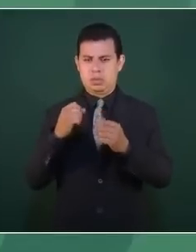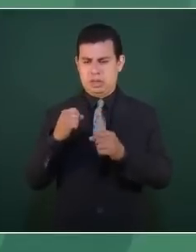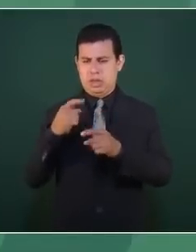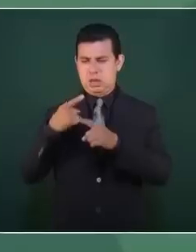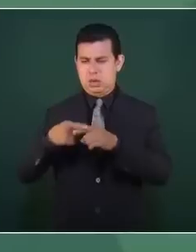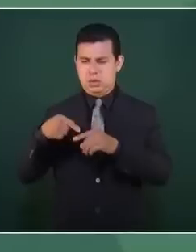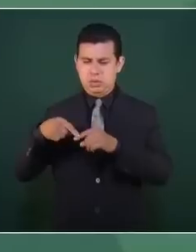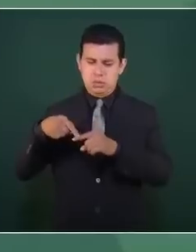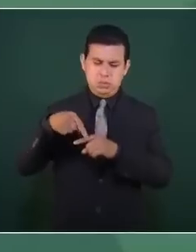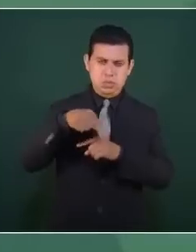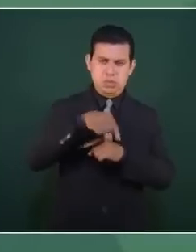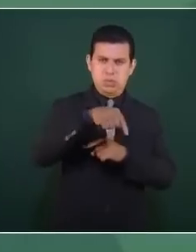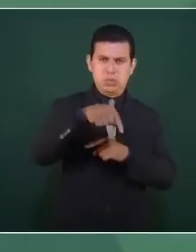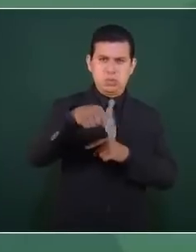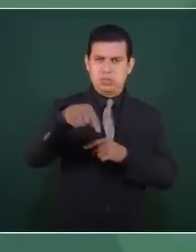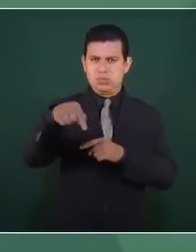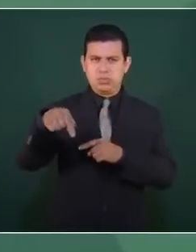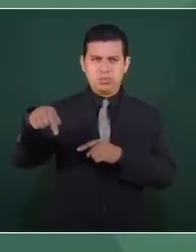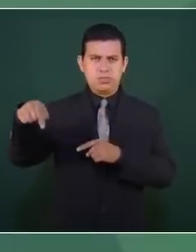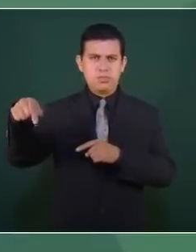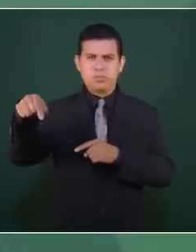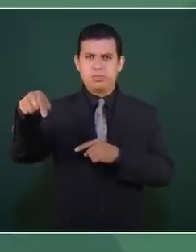Cruz.